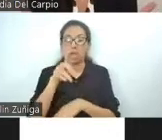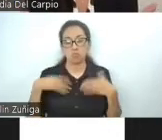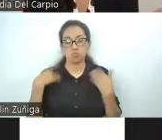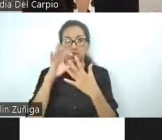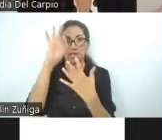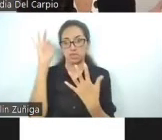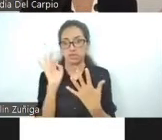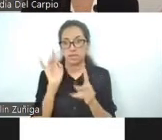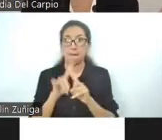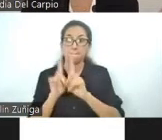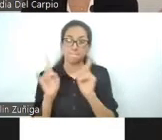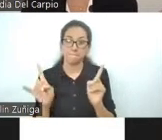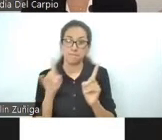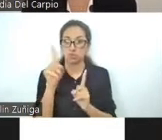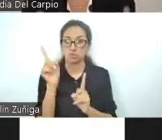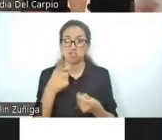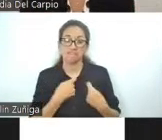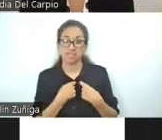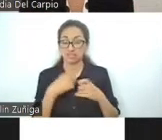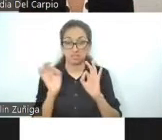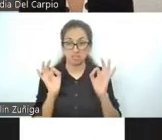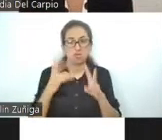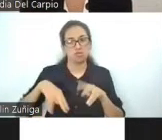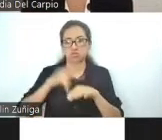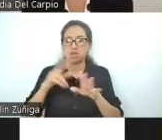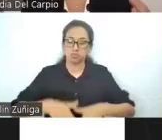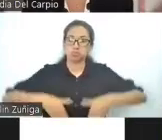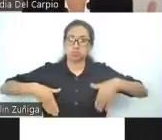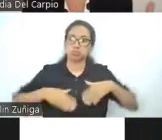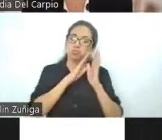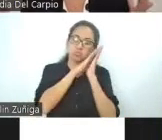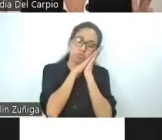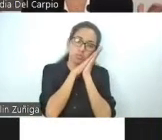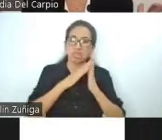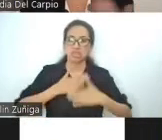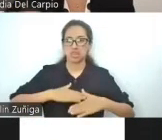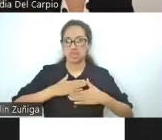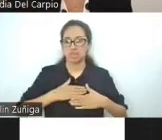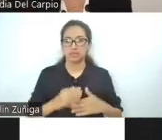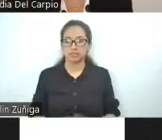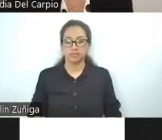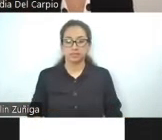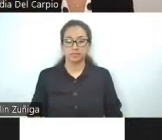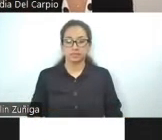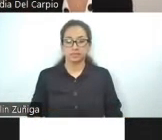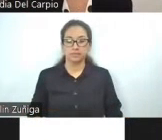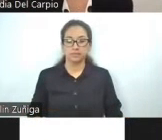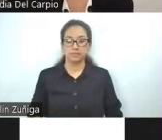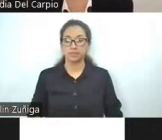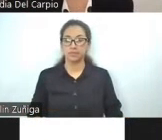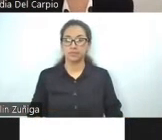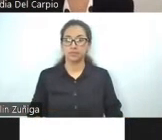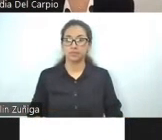Pero si no sueles tener molestias a este nivel, pues puedes dormir con ropa interior cómoda y fresca.